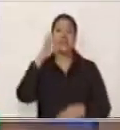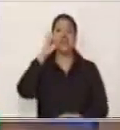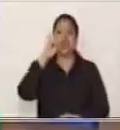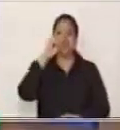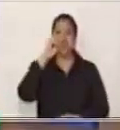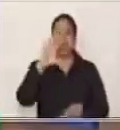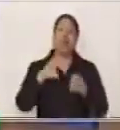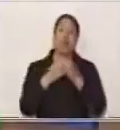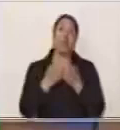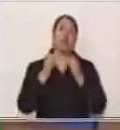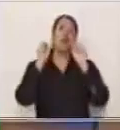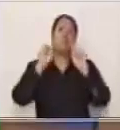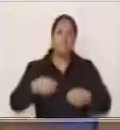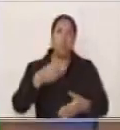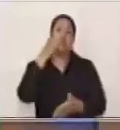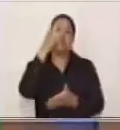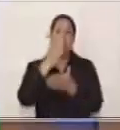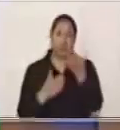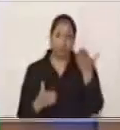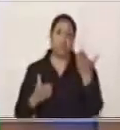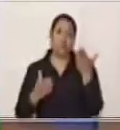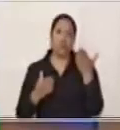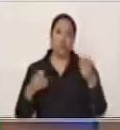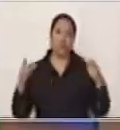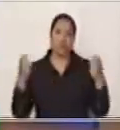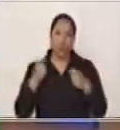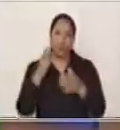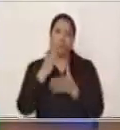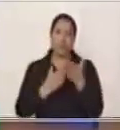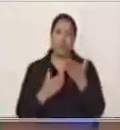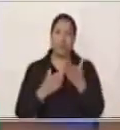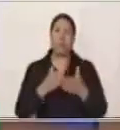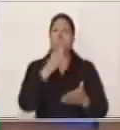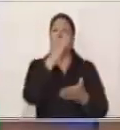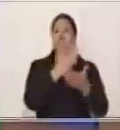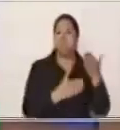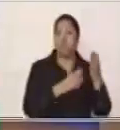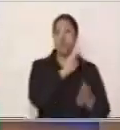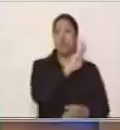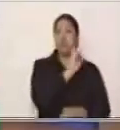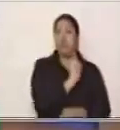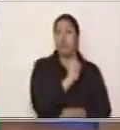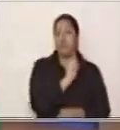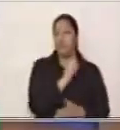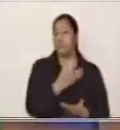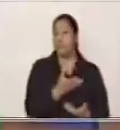por la mitad. Vamos a decir, la mitad de 30